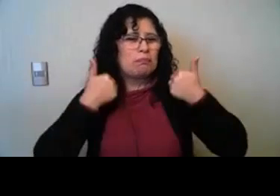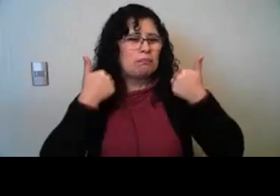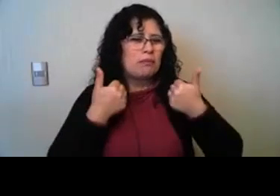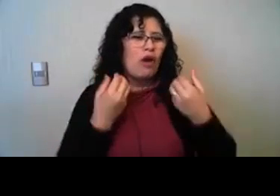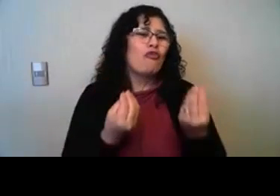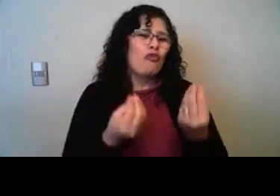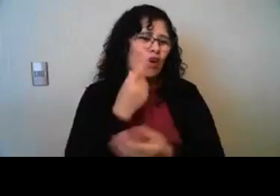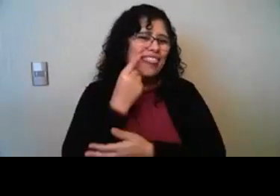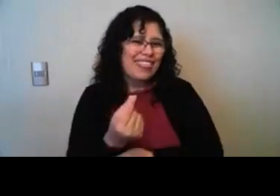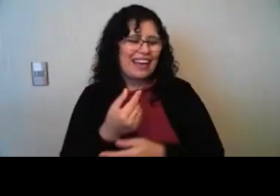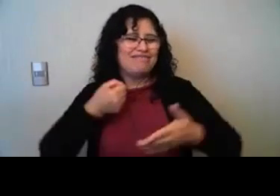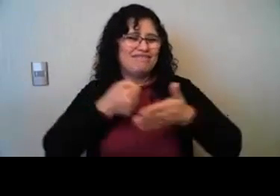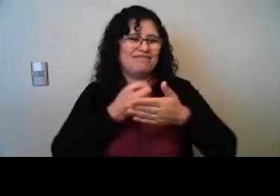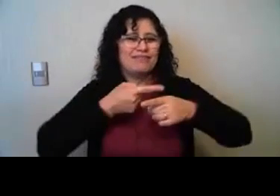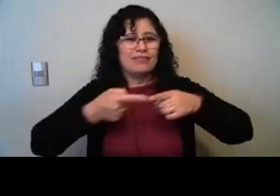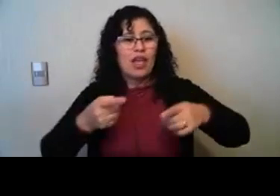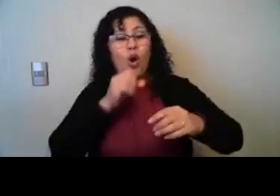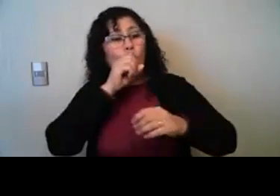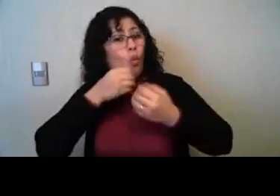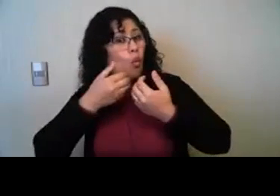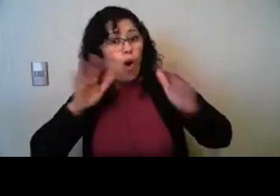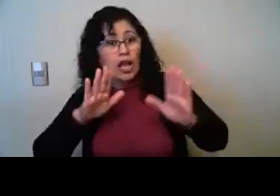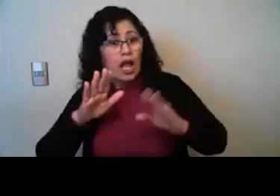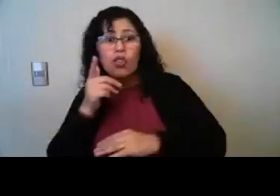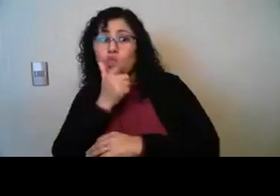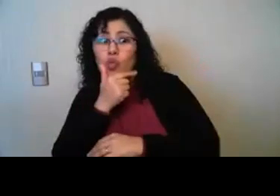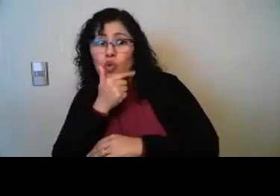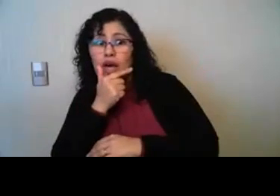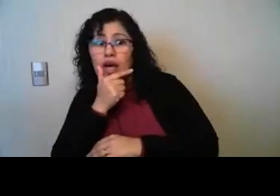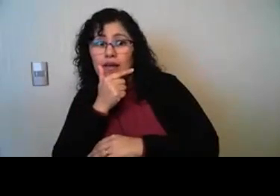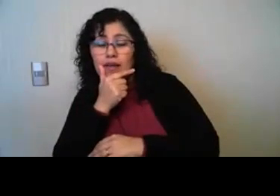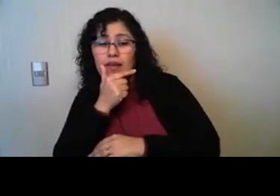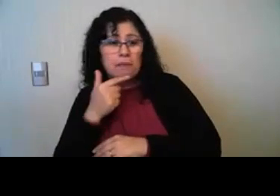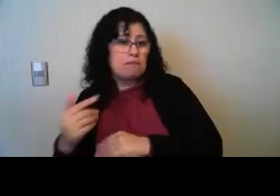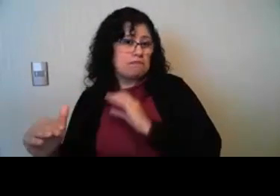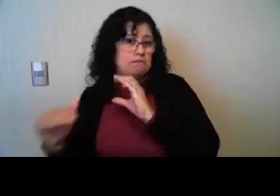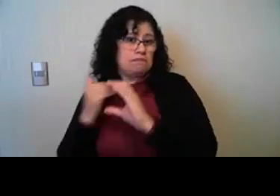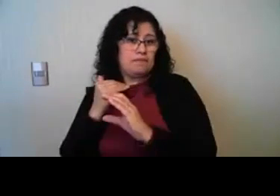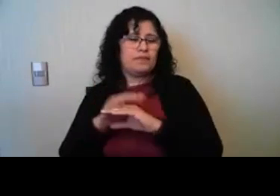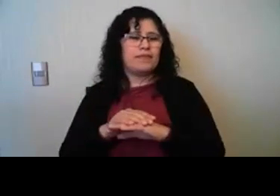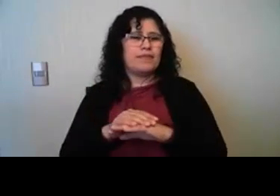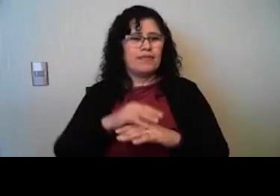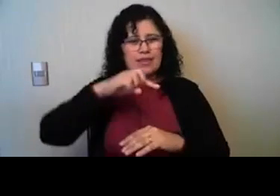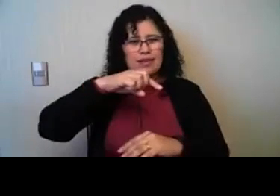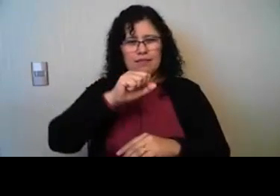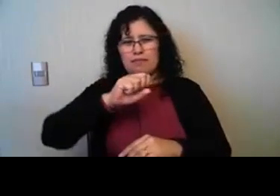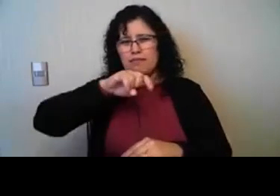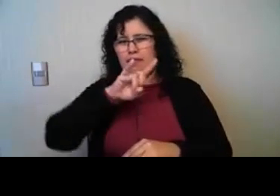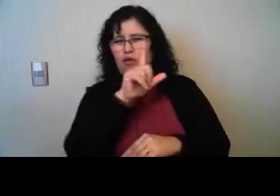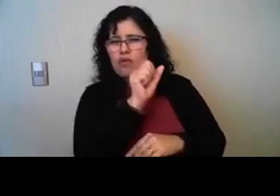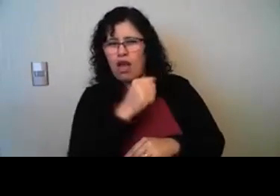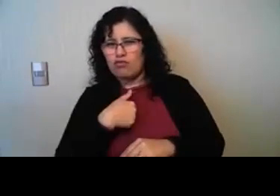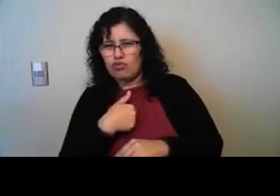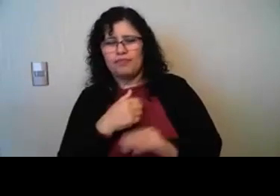fin de semana. Todas las dudas a través de la... Dígame quién. Soy Paula, disculpe, ¿Ya? ¿los grupos para